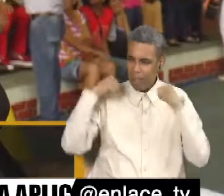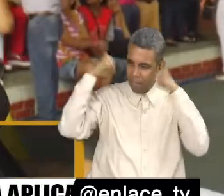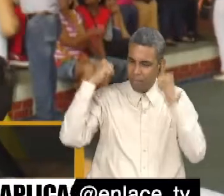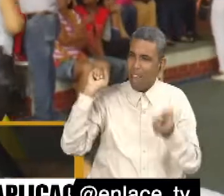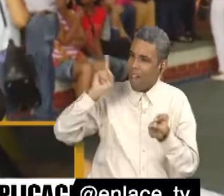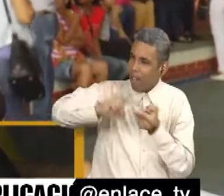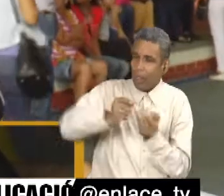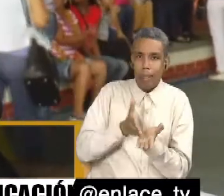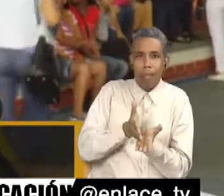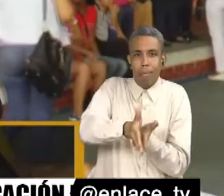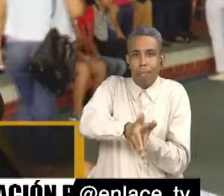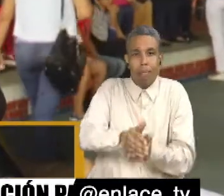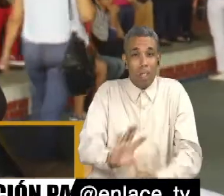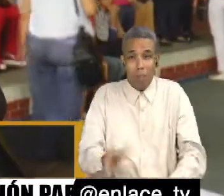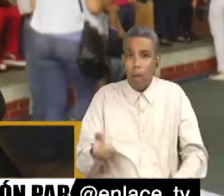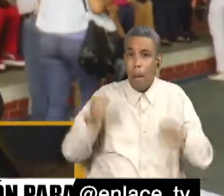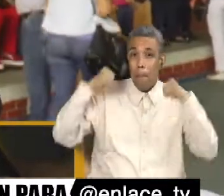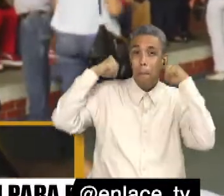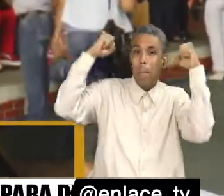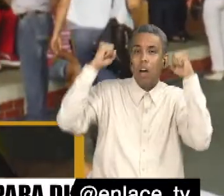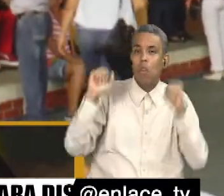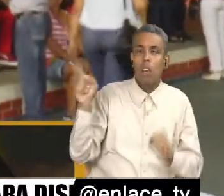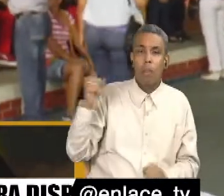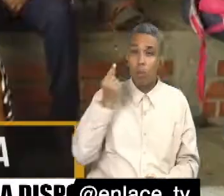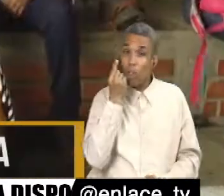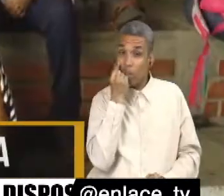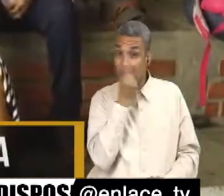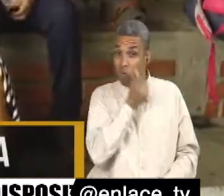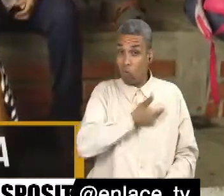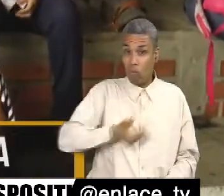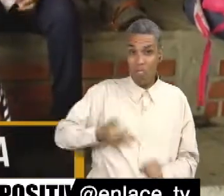¿hasta cuándo? Hasta siempre, hasta que el gobierno